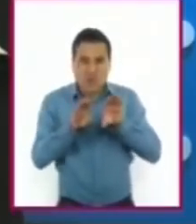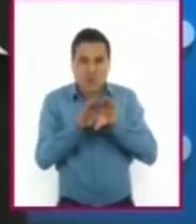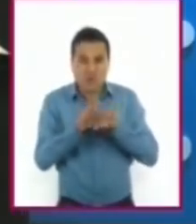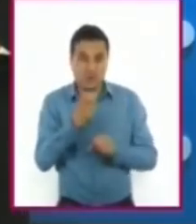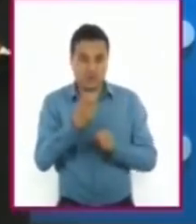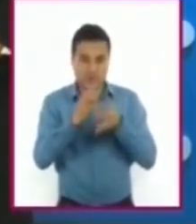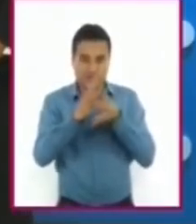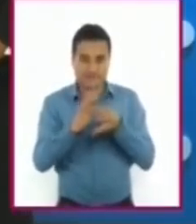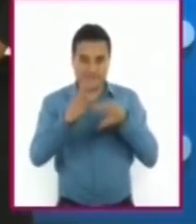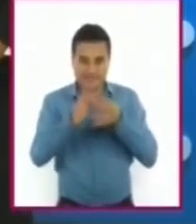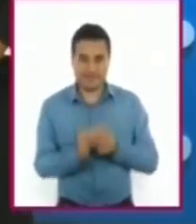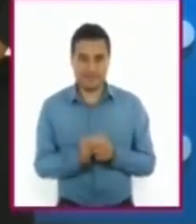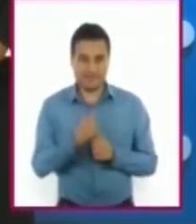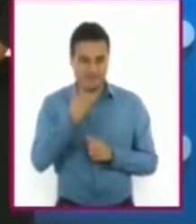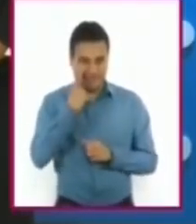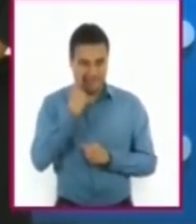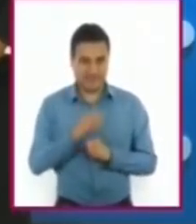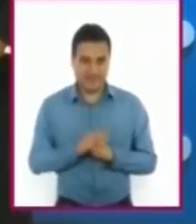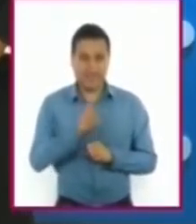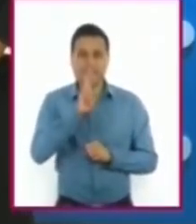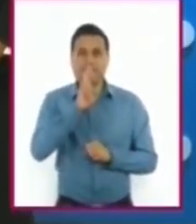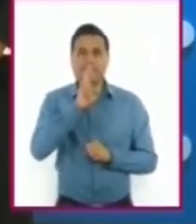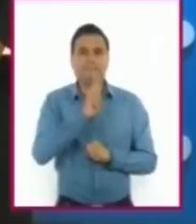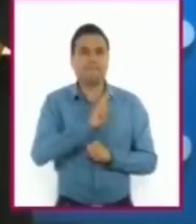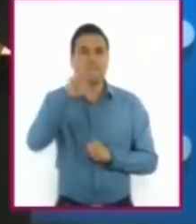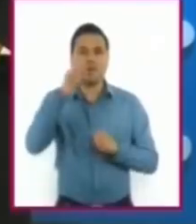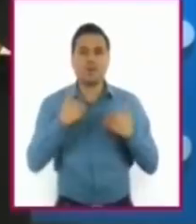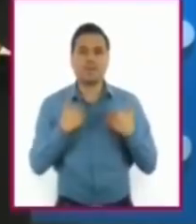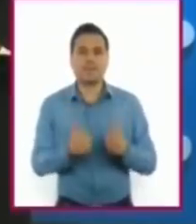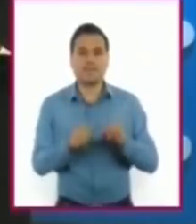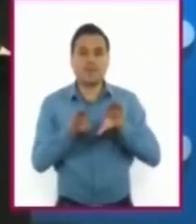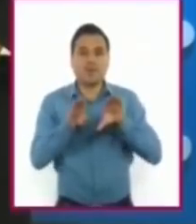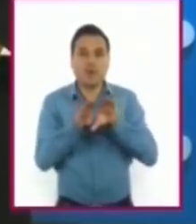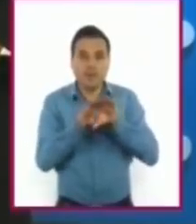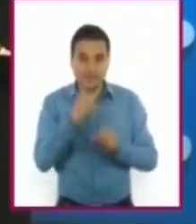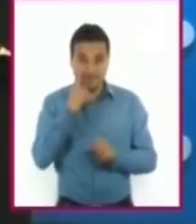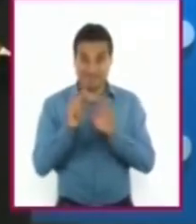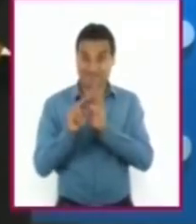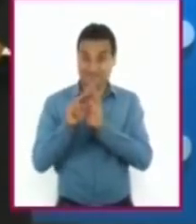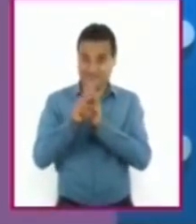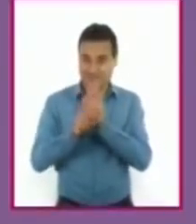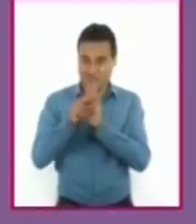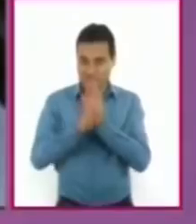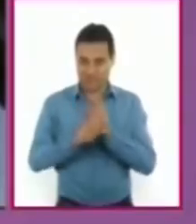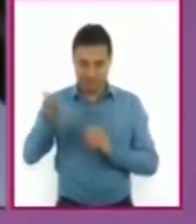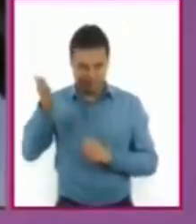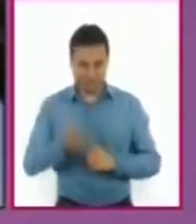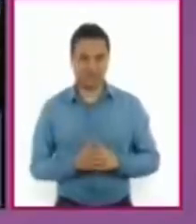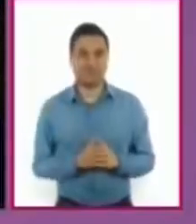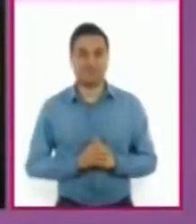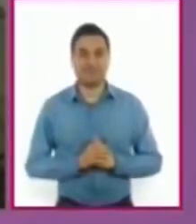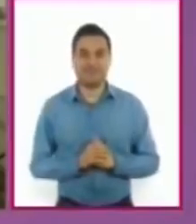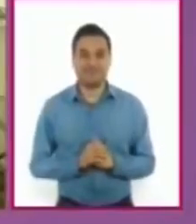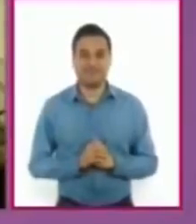ampliar la comprensión del tema, acompáñenos a ver el siguiente video.